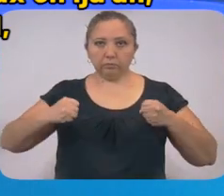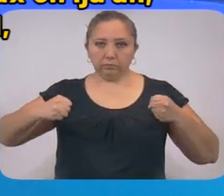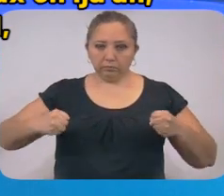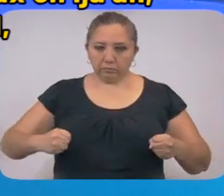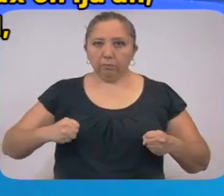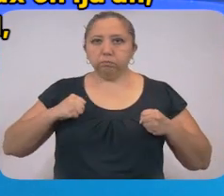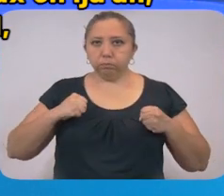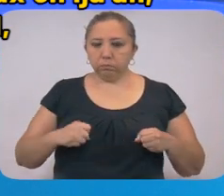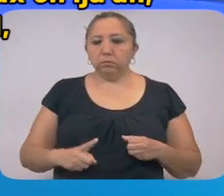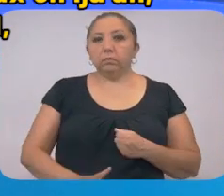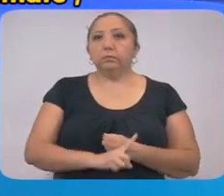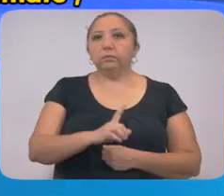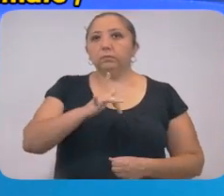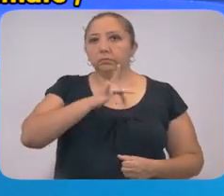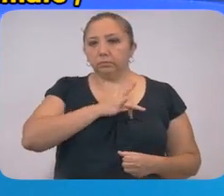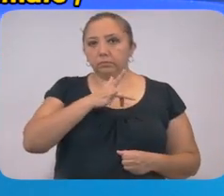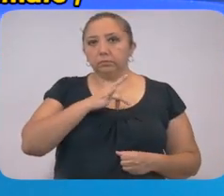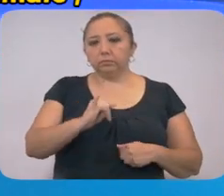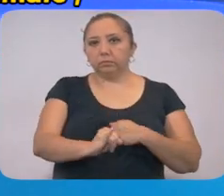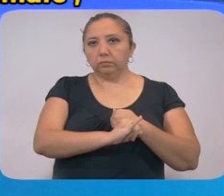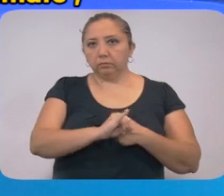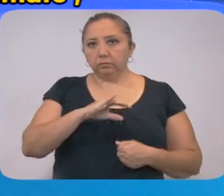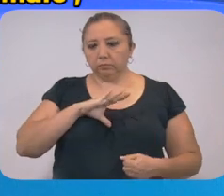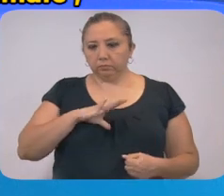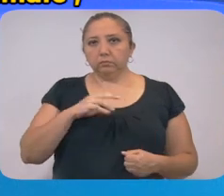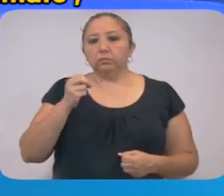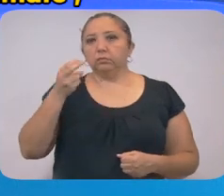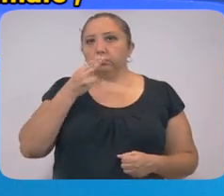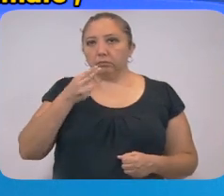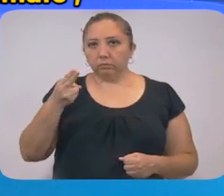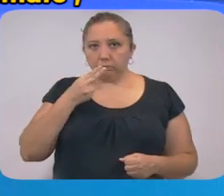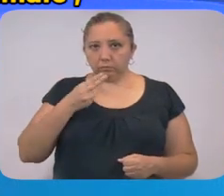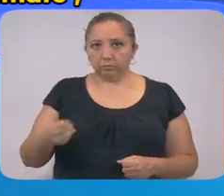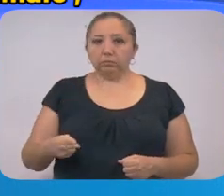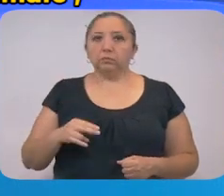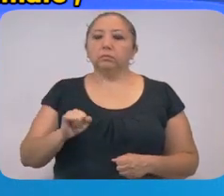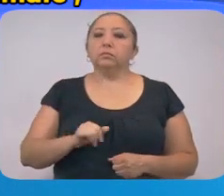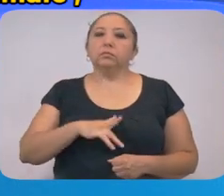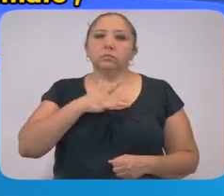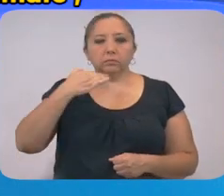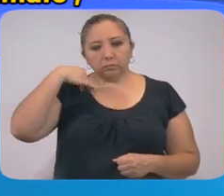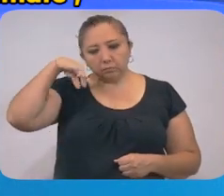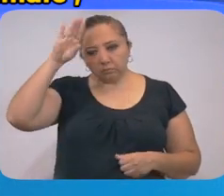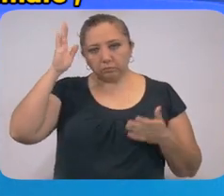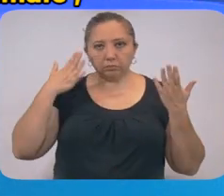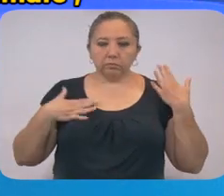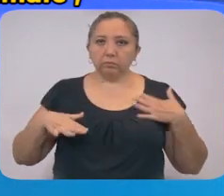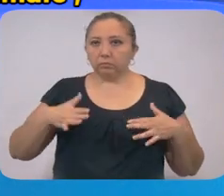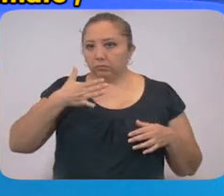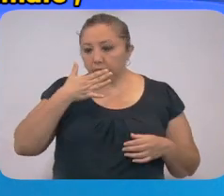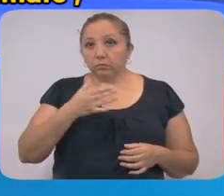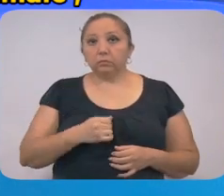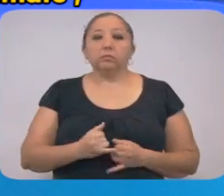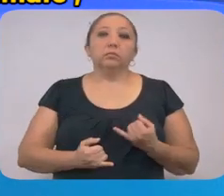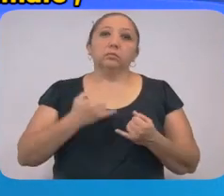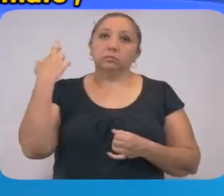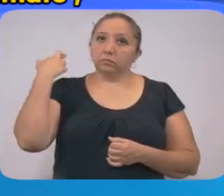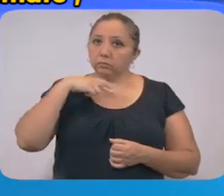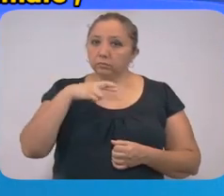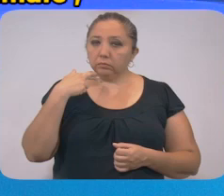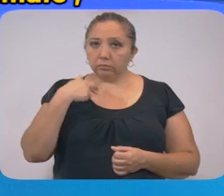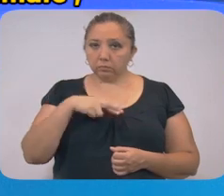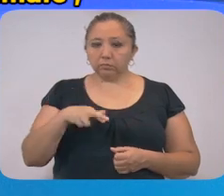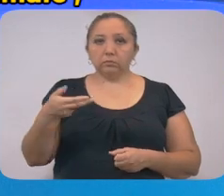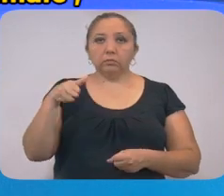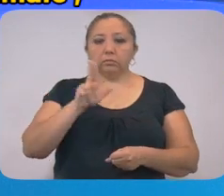sobrepeso, problemas cardíacos, VIH, cáncer o tabaquismo, si presentan fiebre, cansancio o tos seca, acudir de inmediato